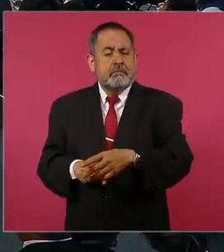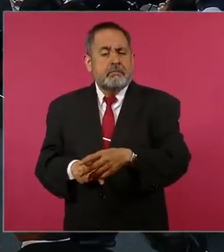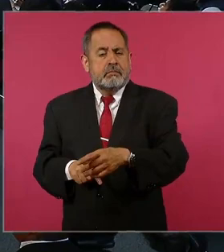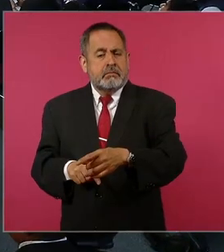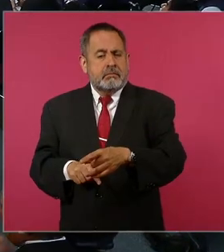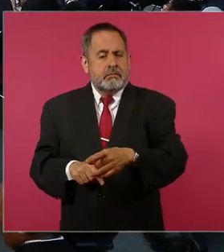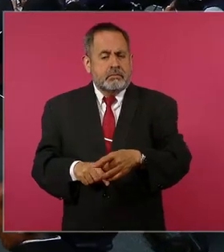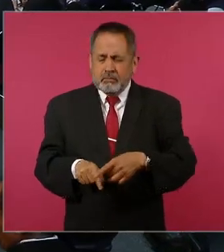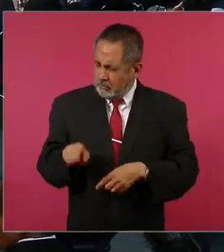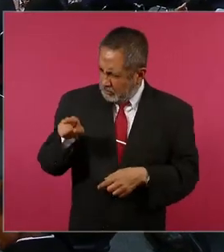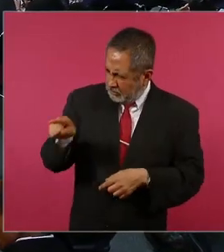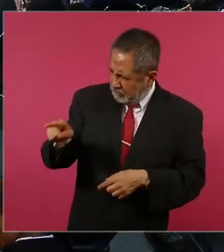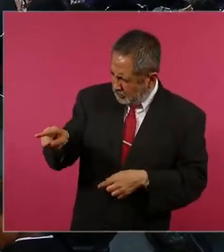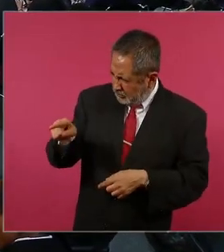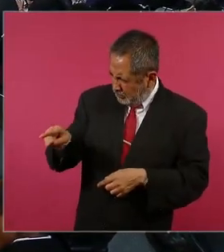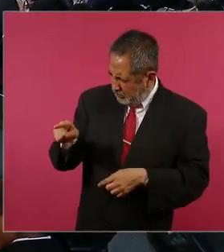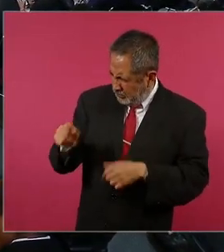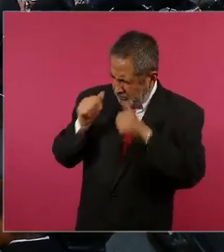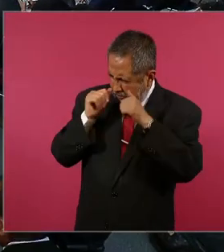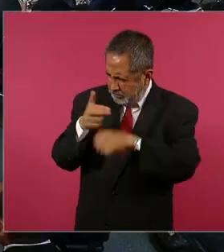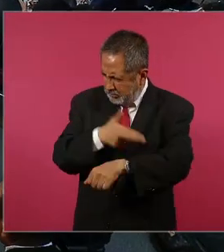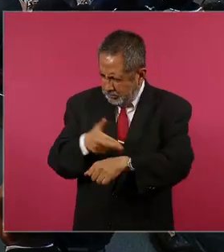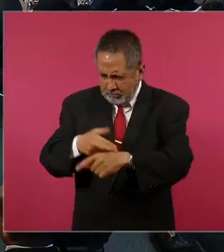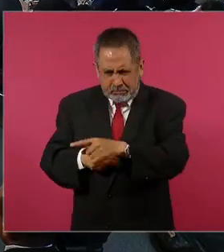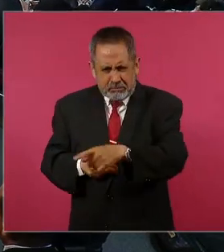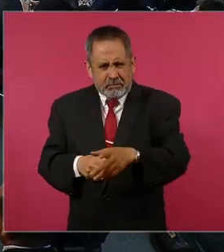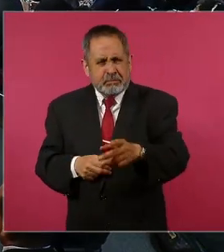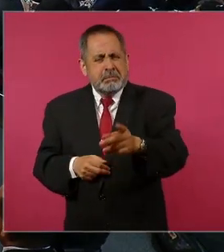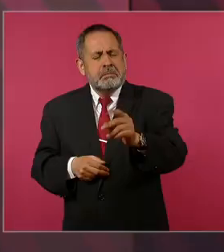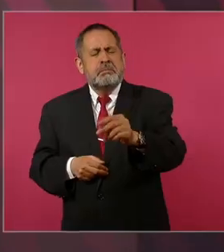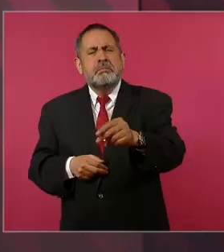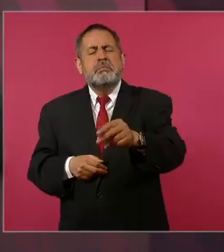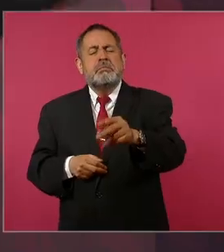tú lo estás atendiendo, en donde